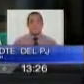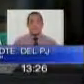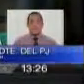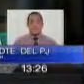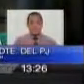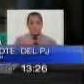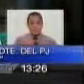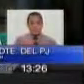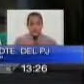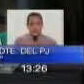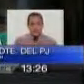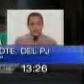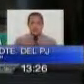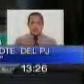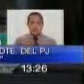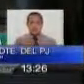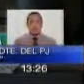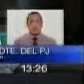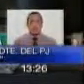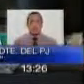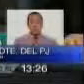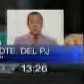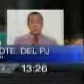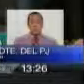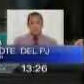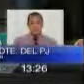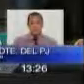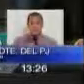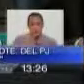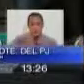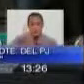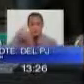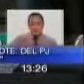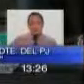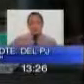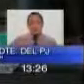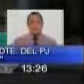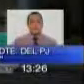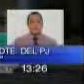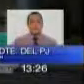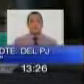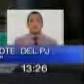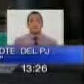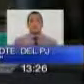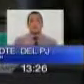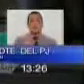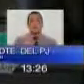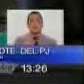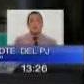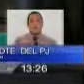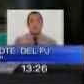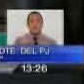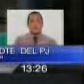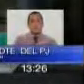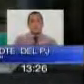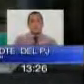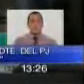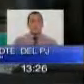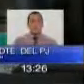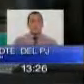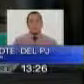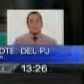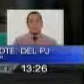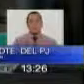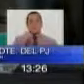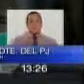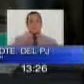todas estas pruebas, una vez obtenidas y peritajes, que demostraban, que desbarataban la tesis de